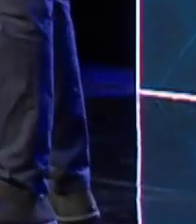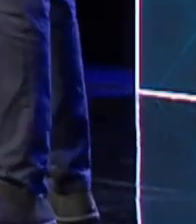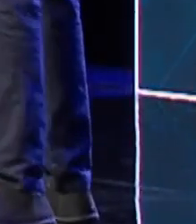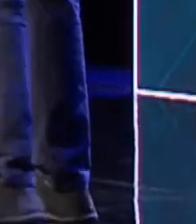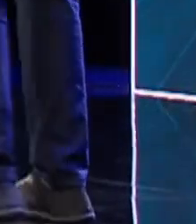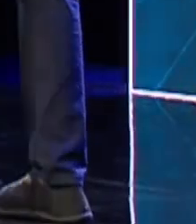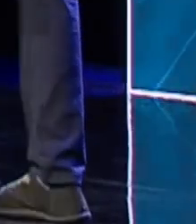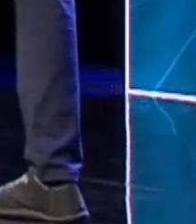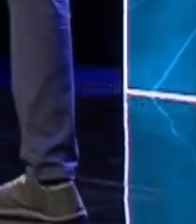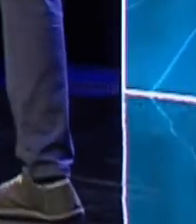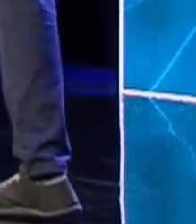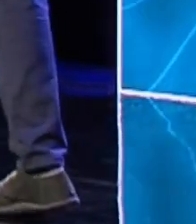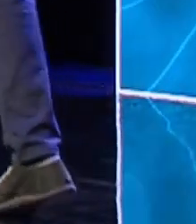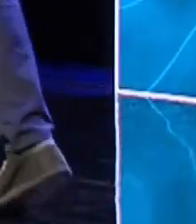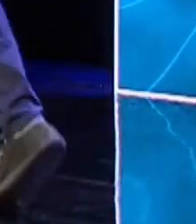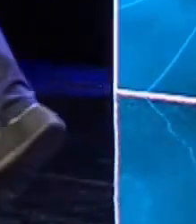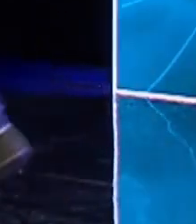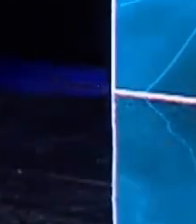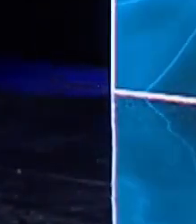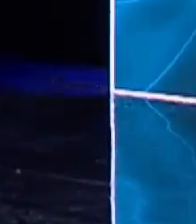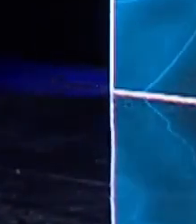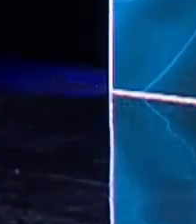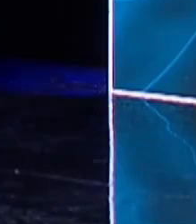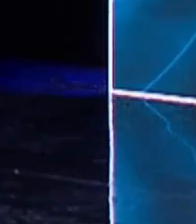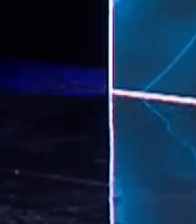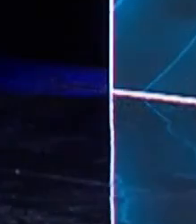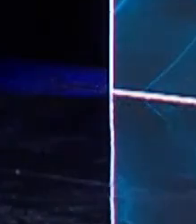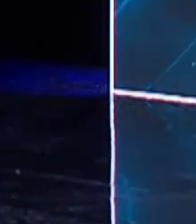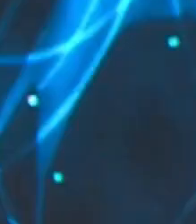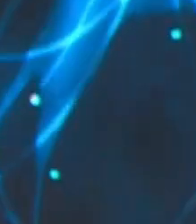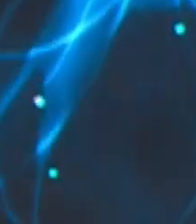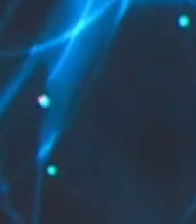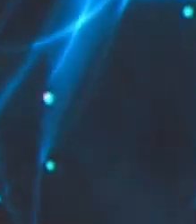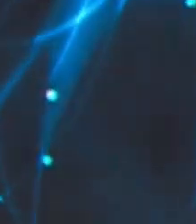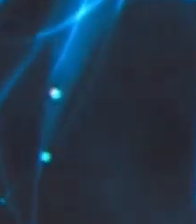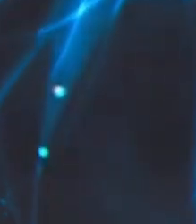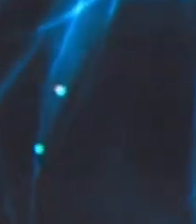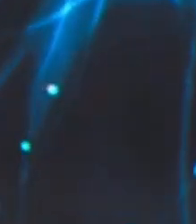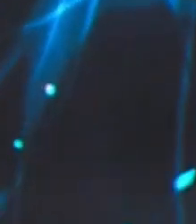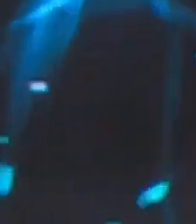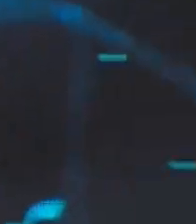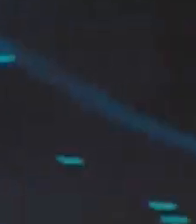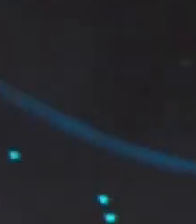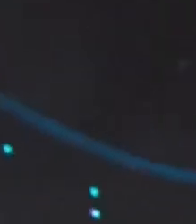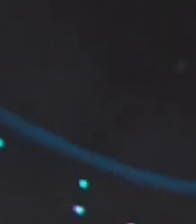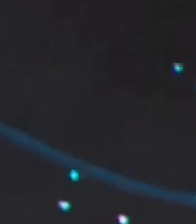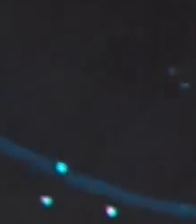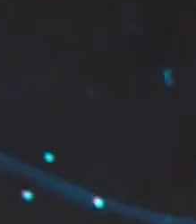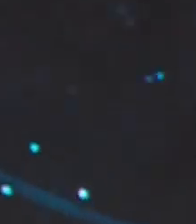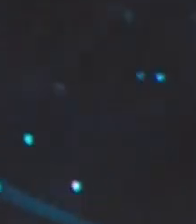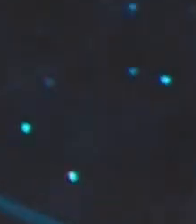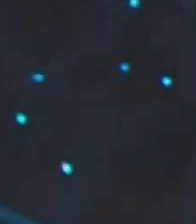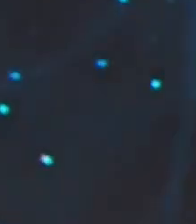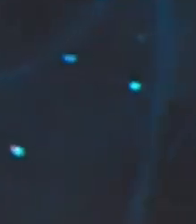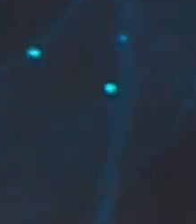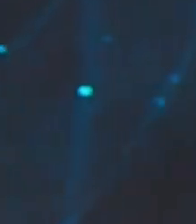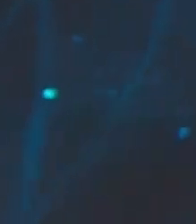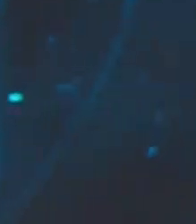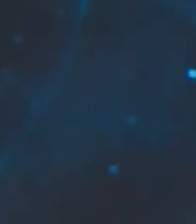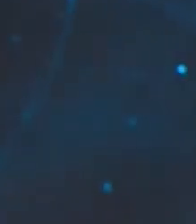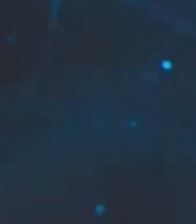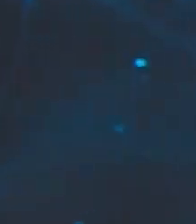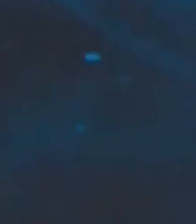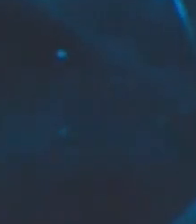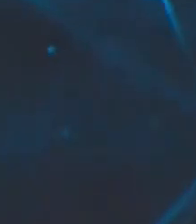integradas. Entonces, si en algún momento se abren las compuertas, estos son los problemas que tenemos que haber solucionado o haber